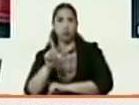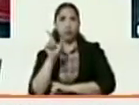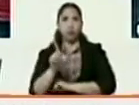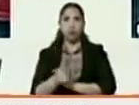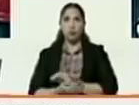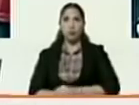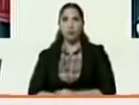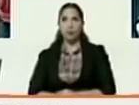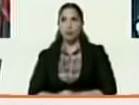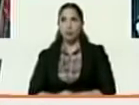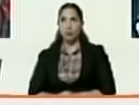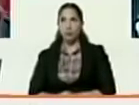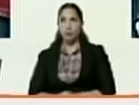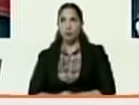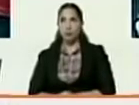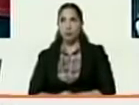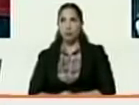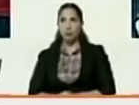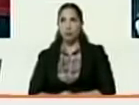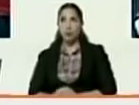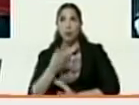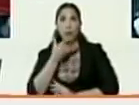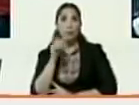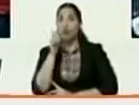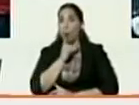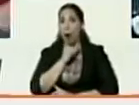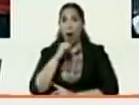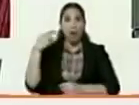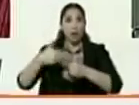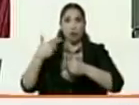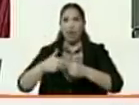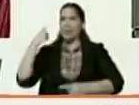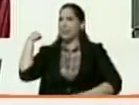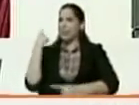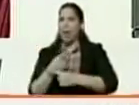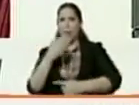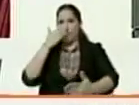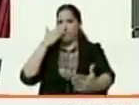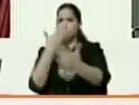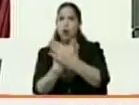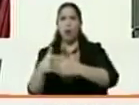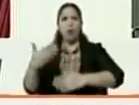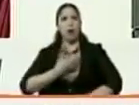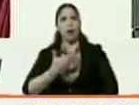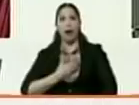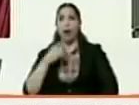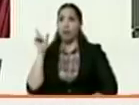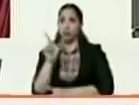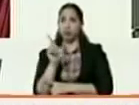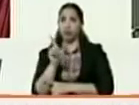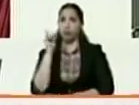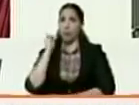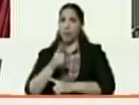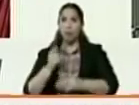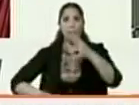Unido de Venezuela. Si es porque no hay gasolina, ahí deben estar los dirigentes del Partido Socialista Unido de